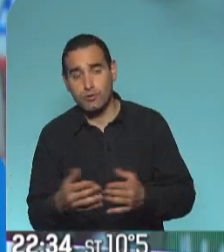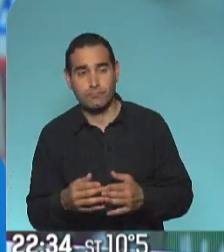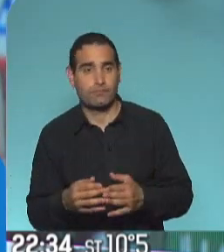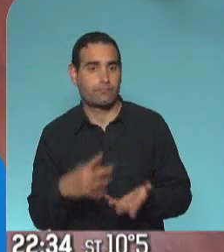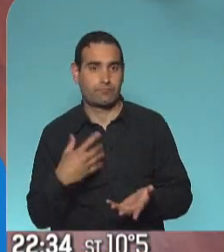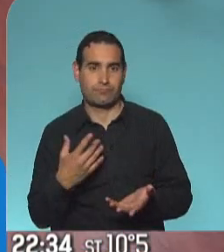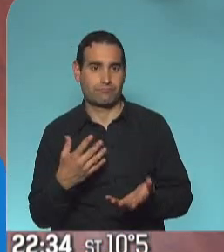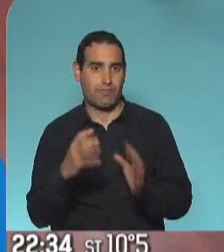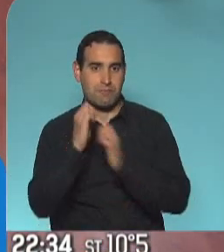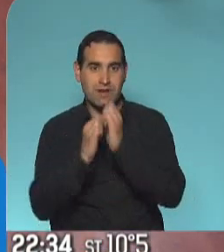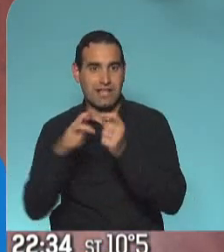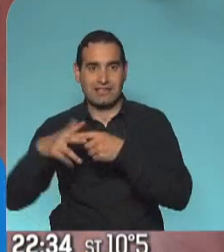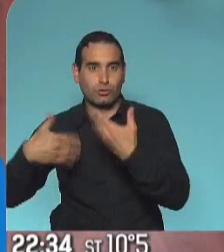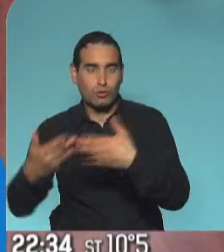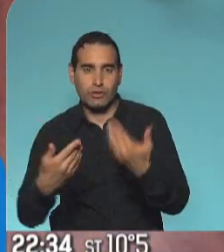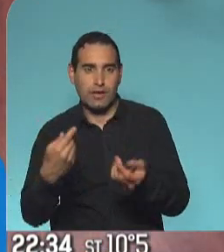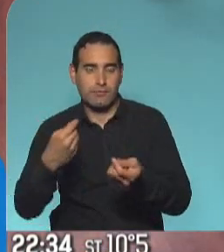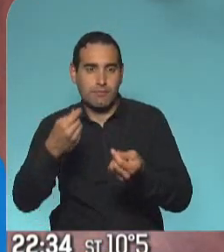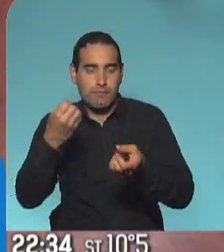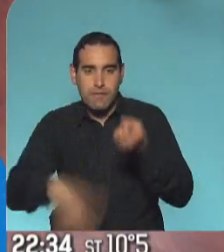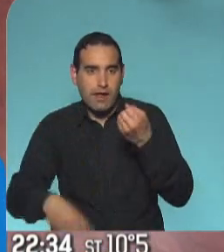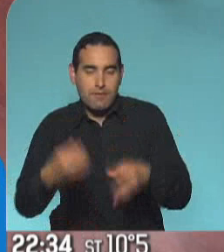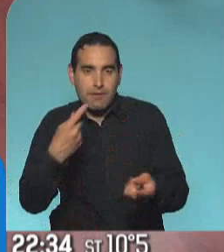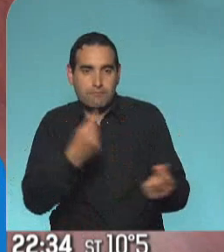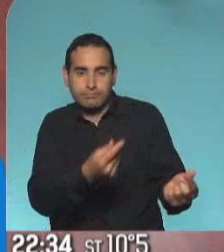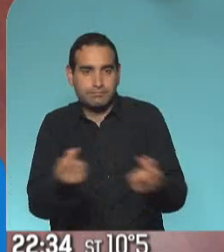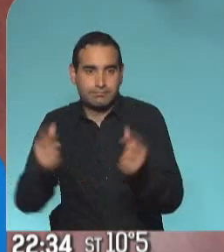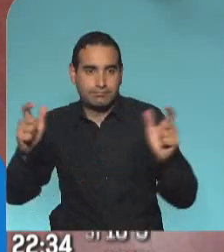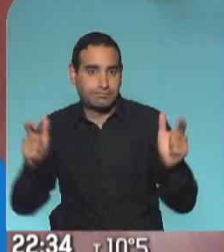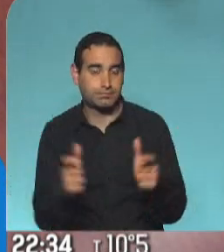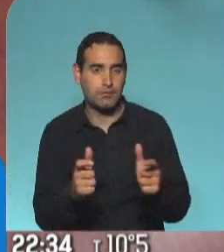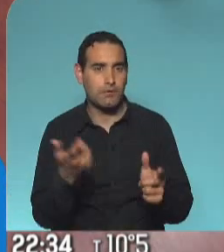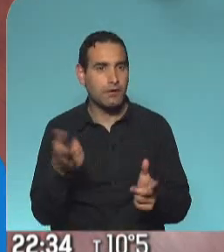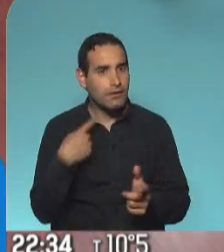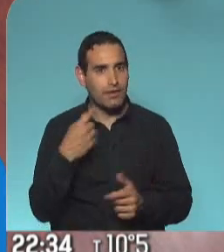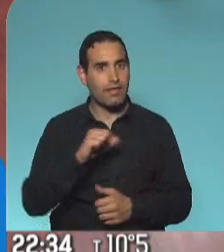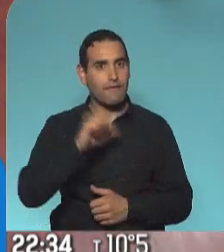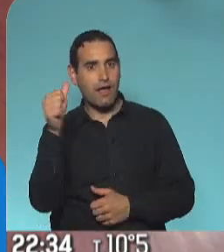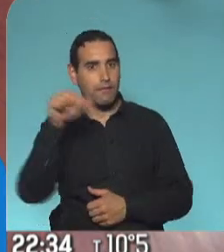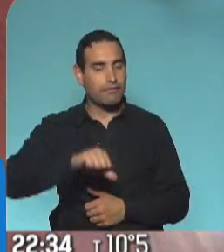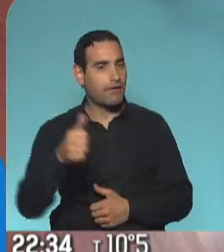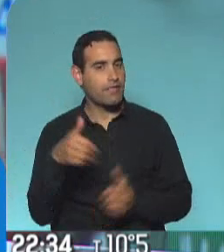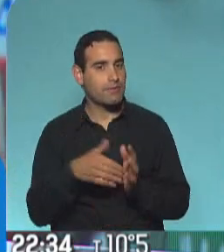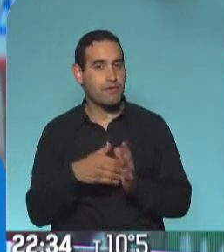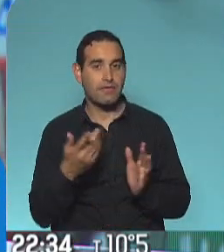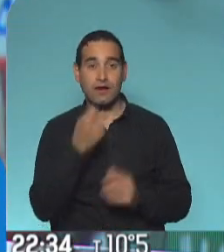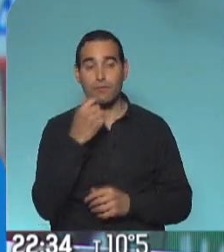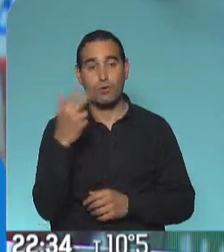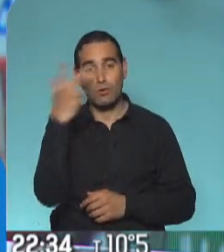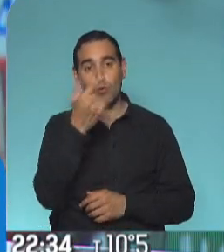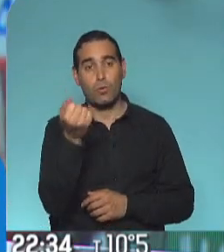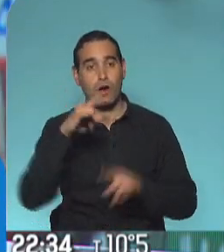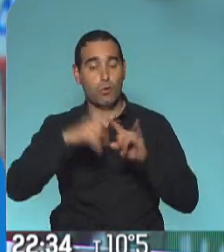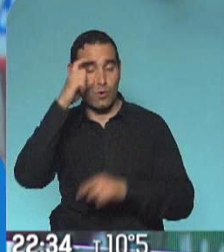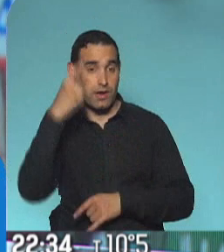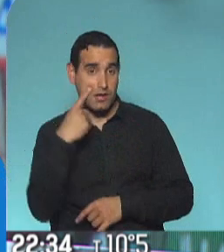están perdiendo segmento de mercado. Eso sí, digamos, todo esto les hace ganar o perder mercado respecto, por ejemplo, a Huawei.